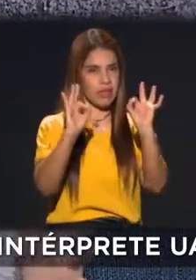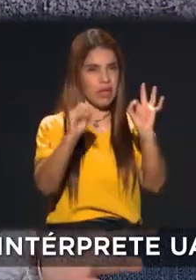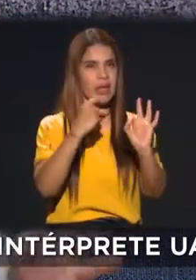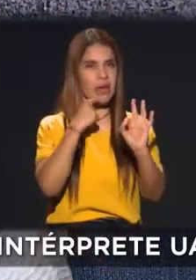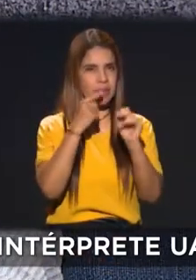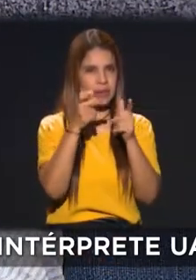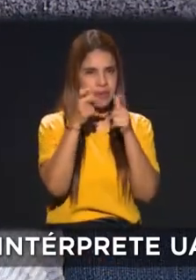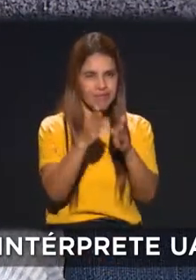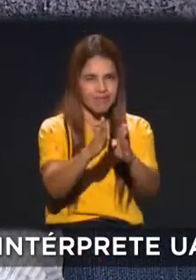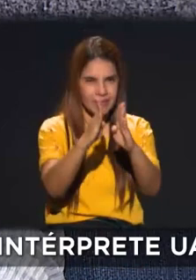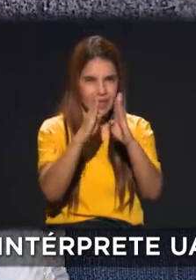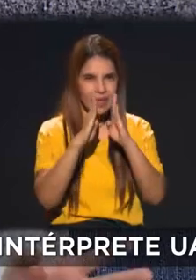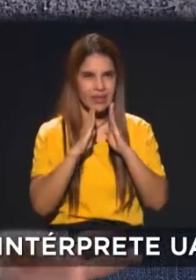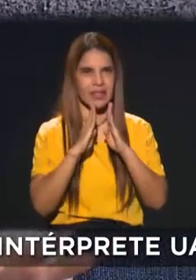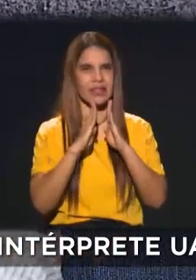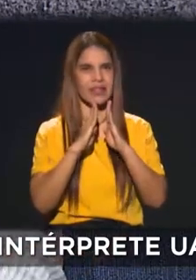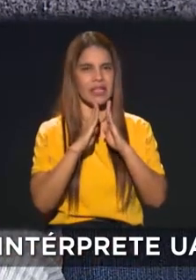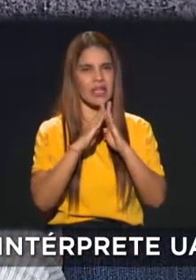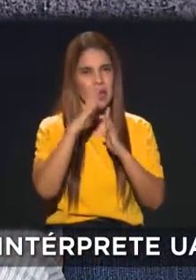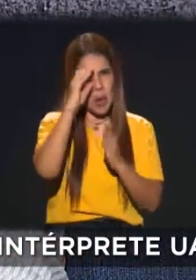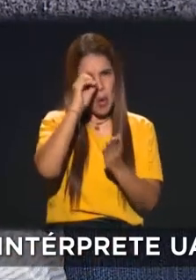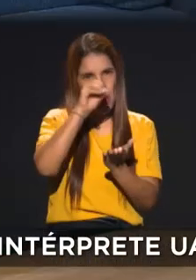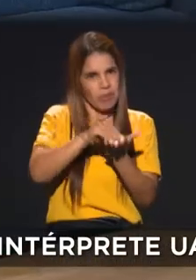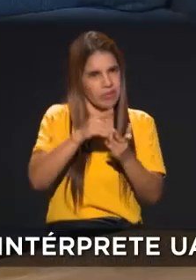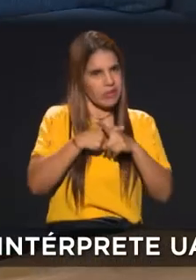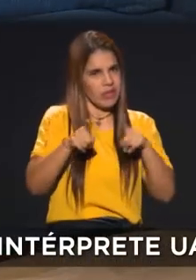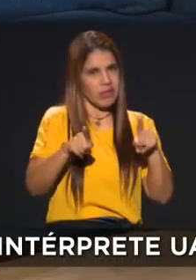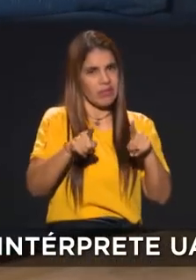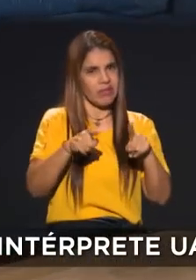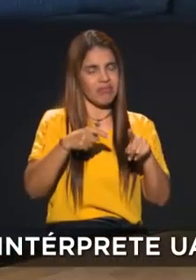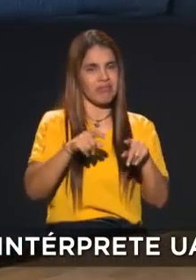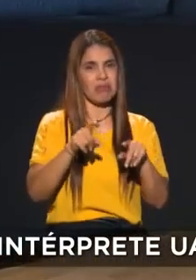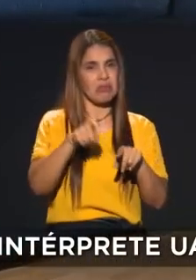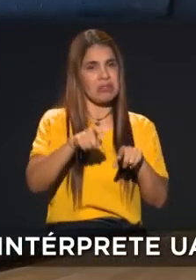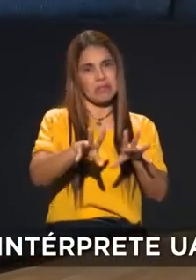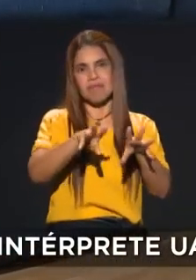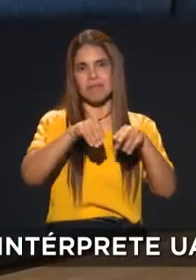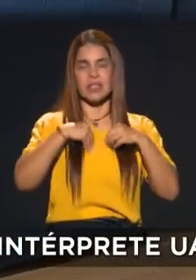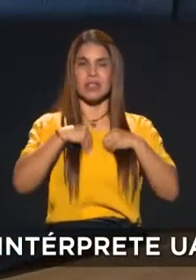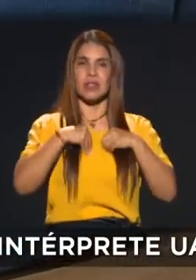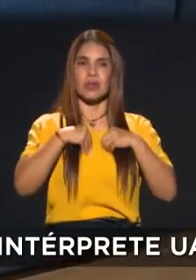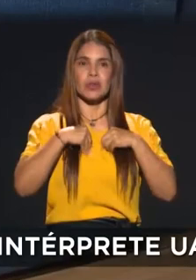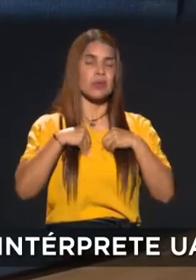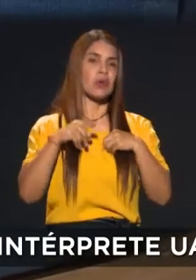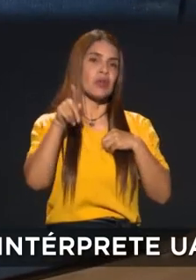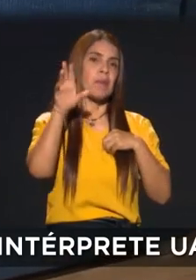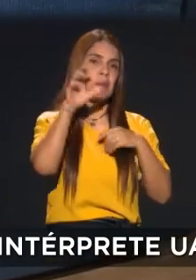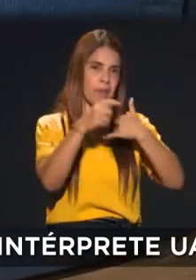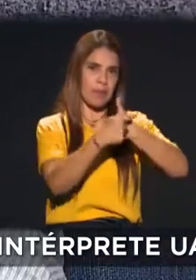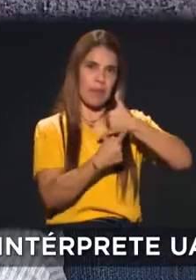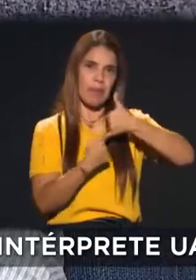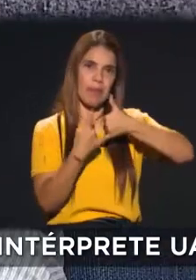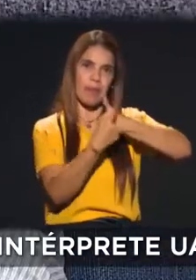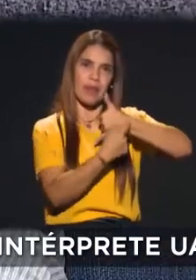de escuchar las posiciones ajenas sin necesidad de aceptarlas. Y es que precisamente el hecho de que por lo menos seamos de regiones diferentes,